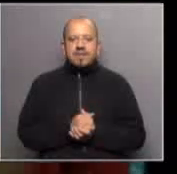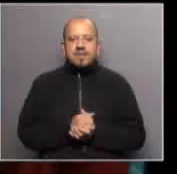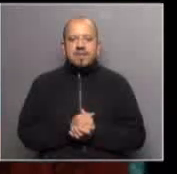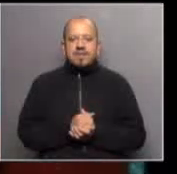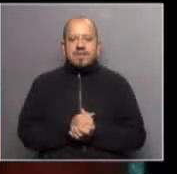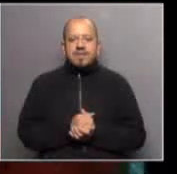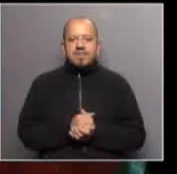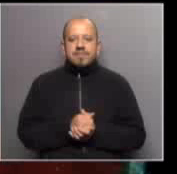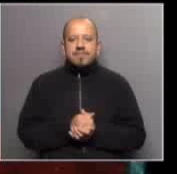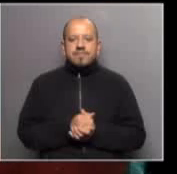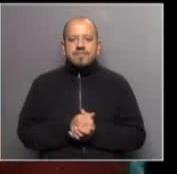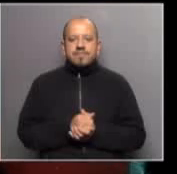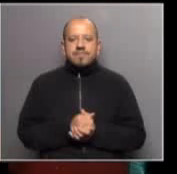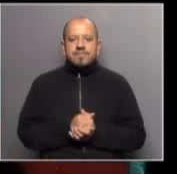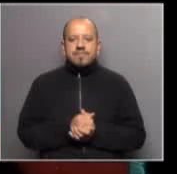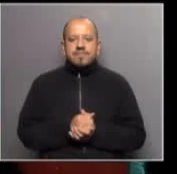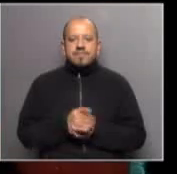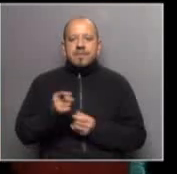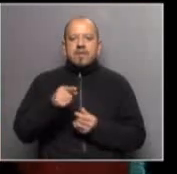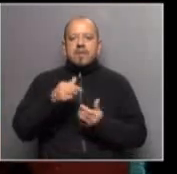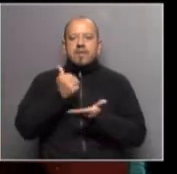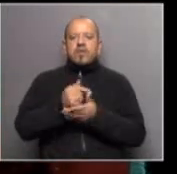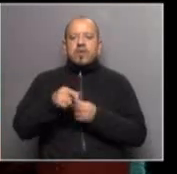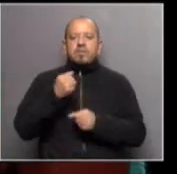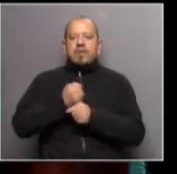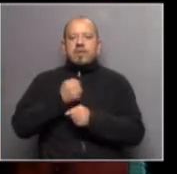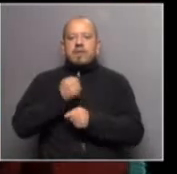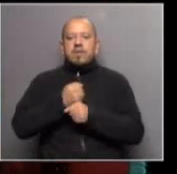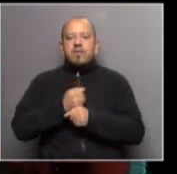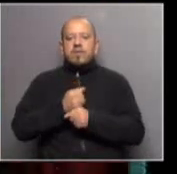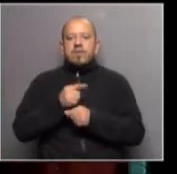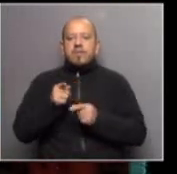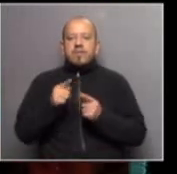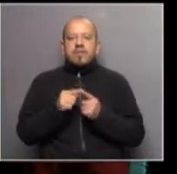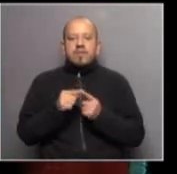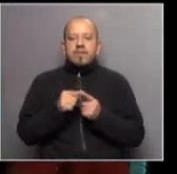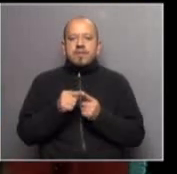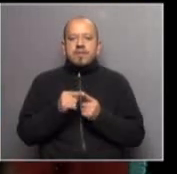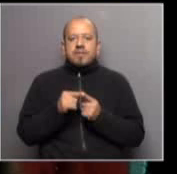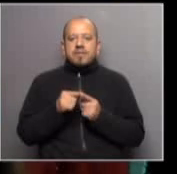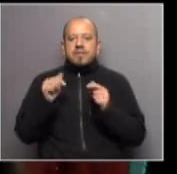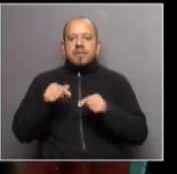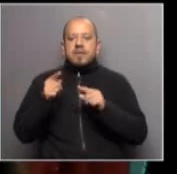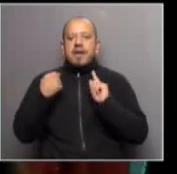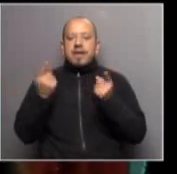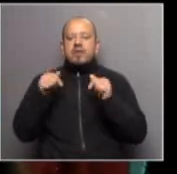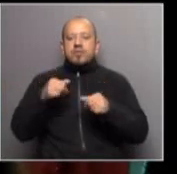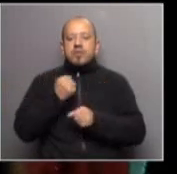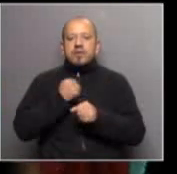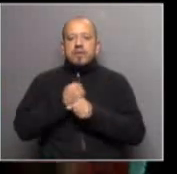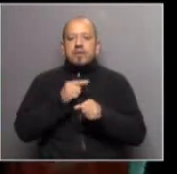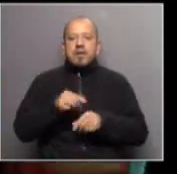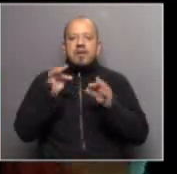pero estoy en el lugar donde trabajo, digamos. Está muy bien. En esta habitación es donde vengo a hacer